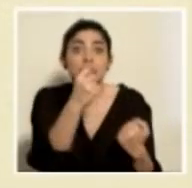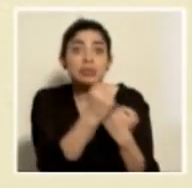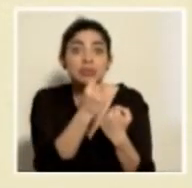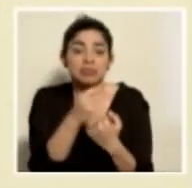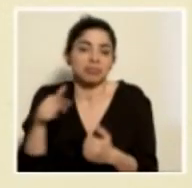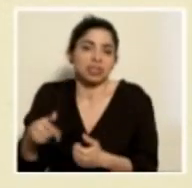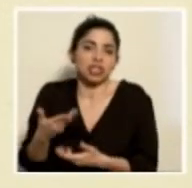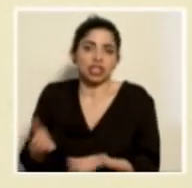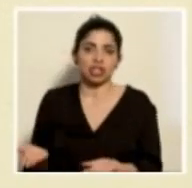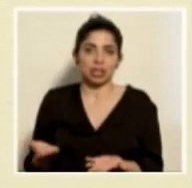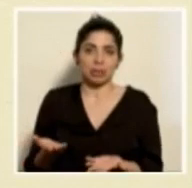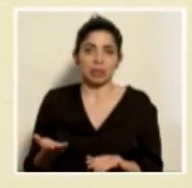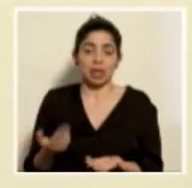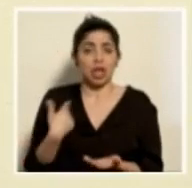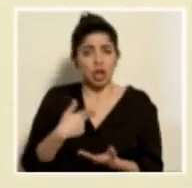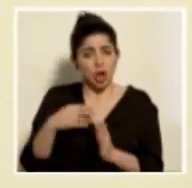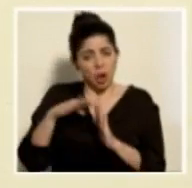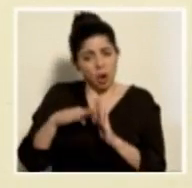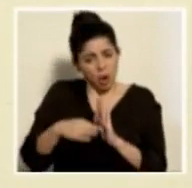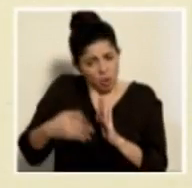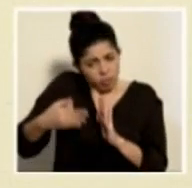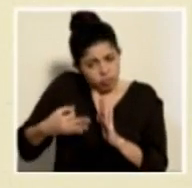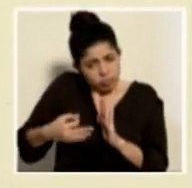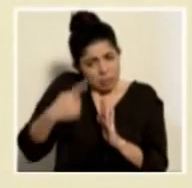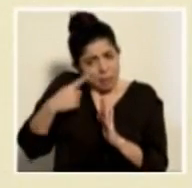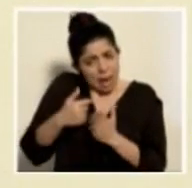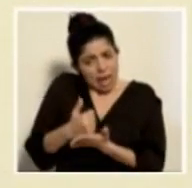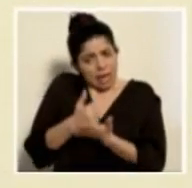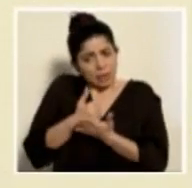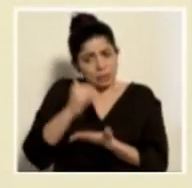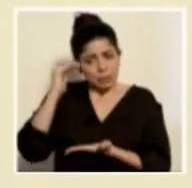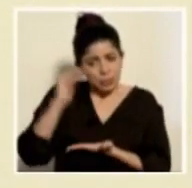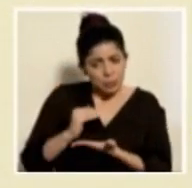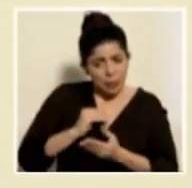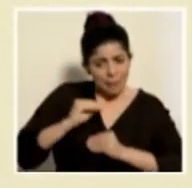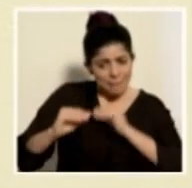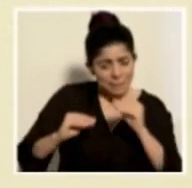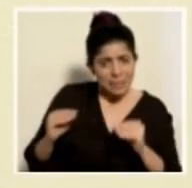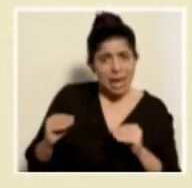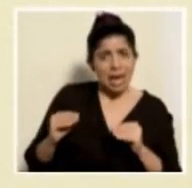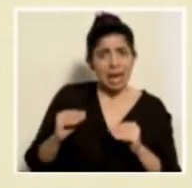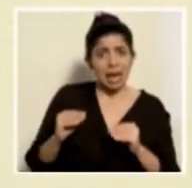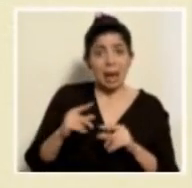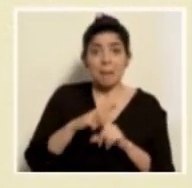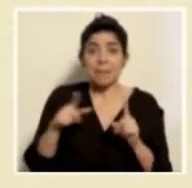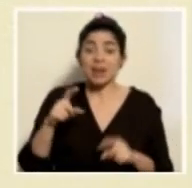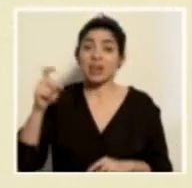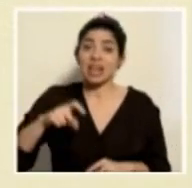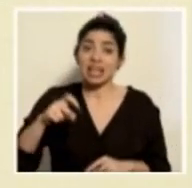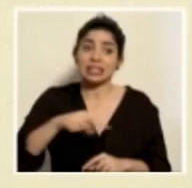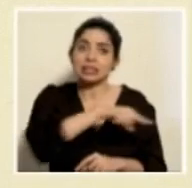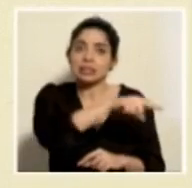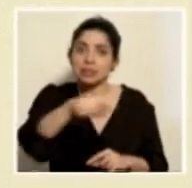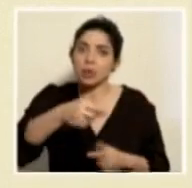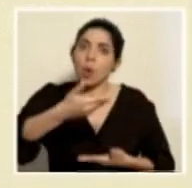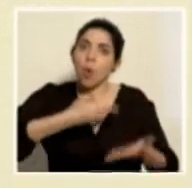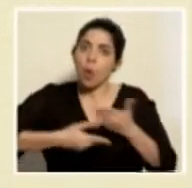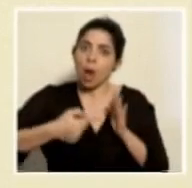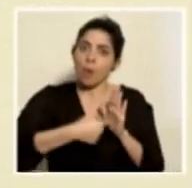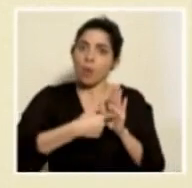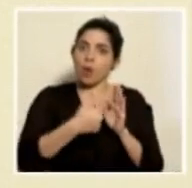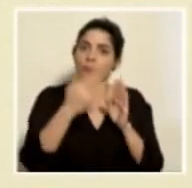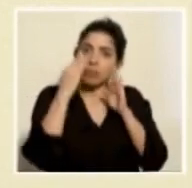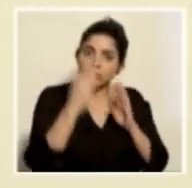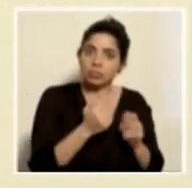medidas suficientemente contundentes para tratar de minimizar los contagios y las transmisiones, pero sí ocupamos siempre esa colaboración de la